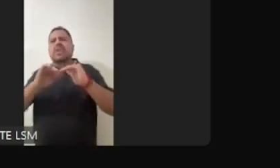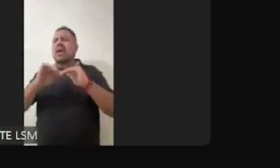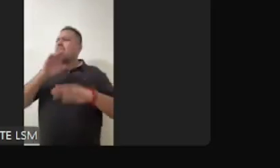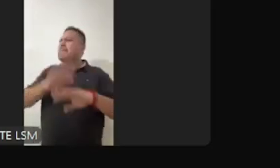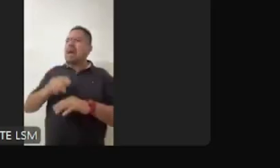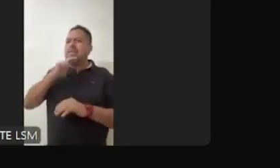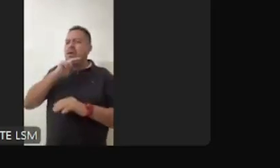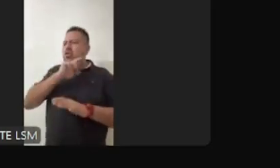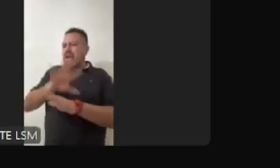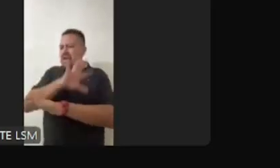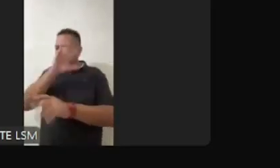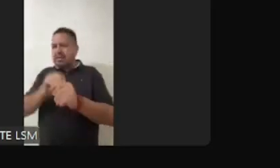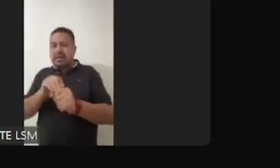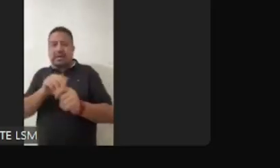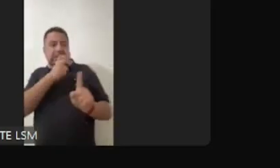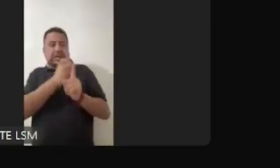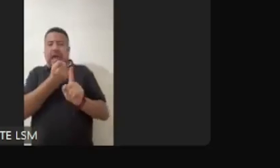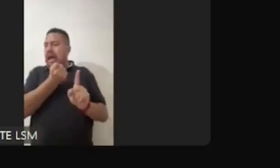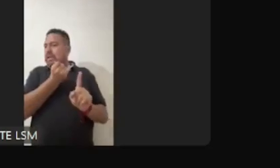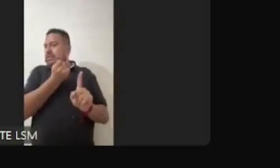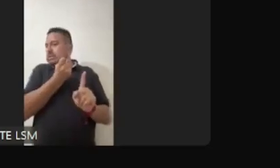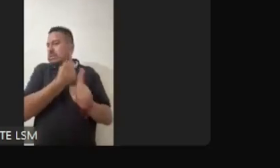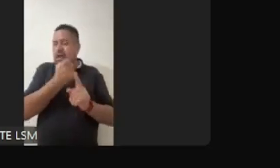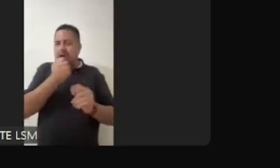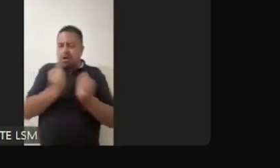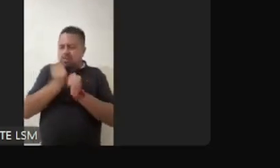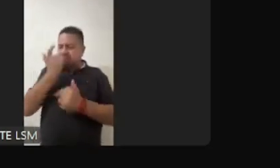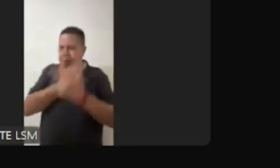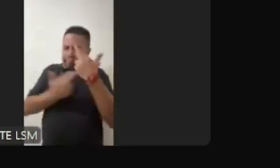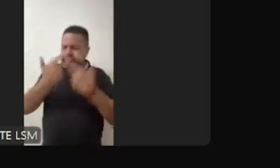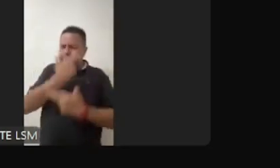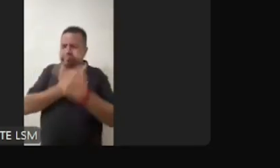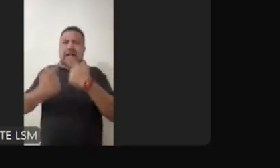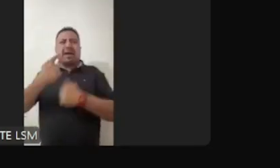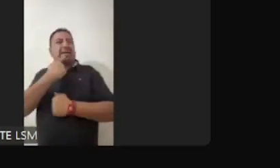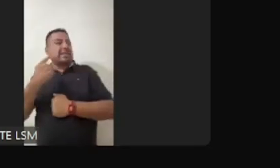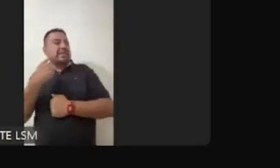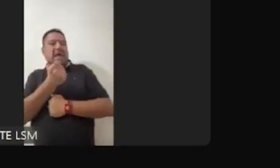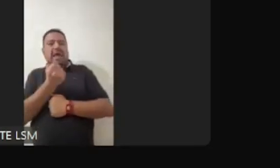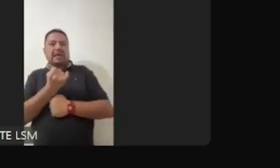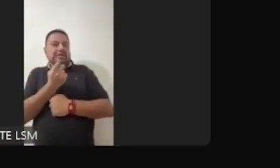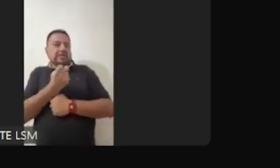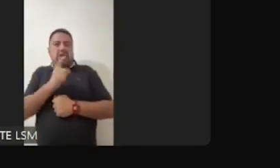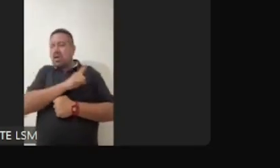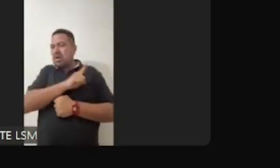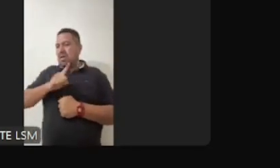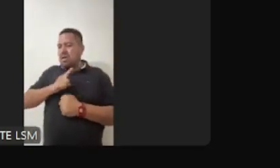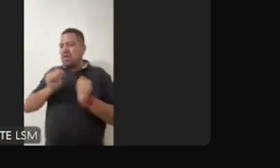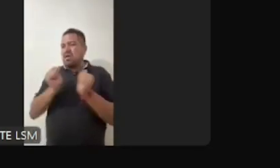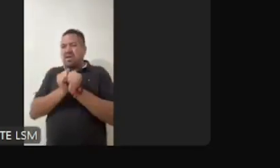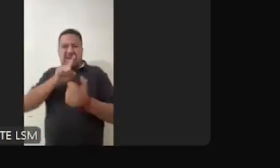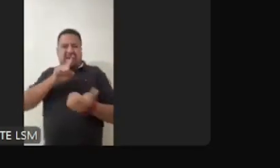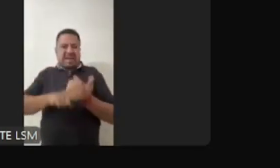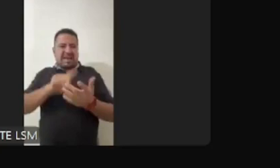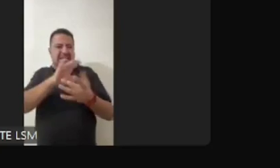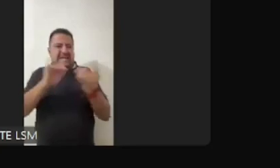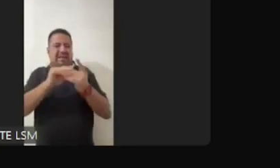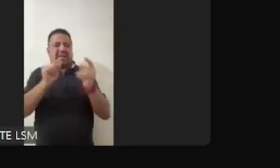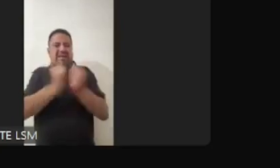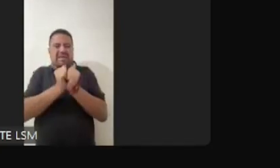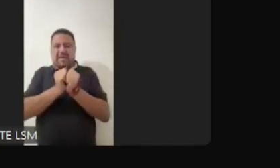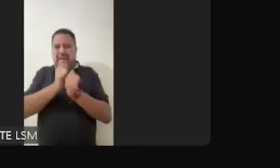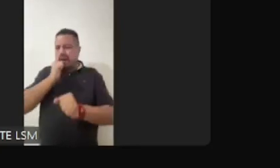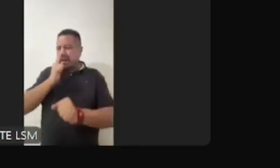completa Esto es así porque de la revisión integral de la demanda así como del desahogo del requerimiento por parte del órgano